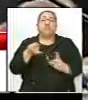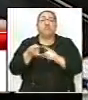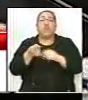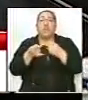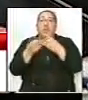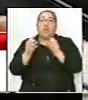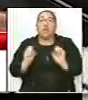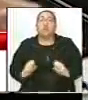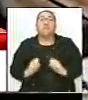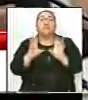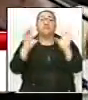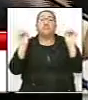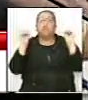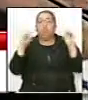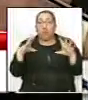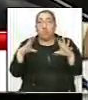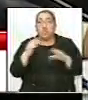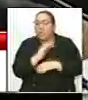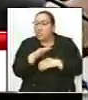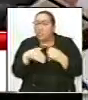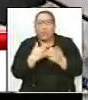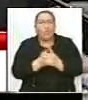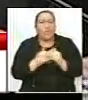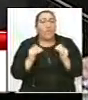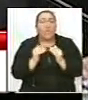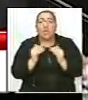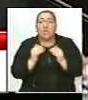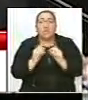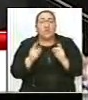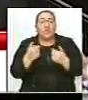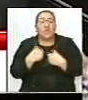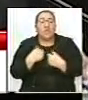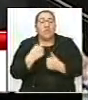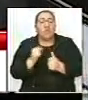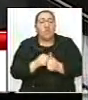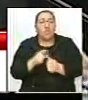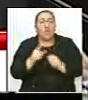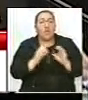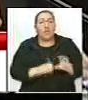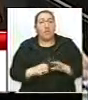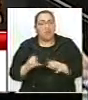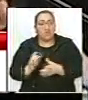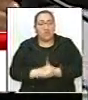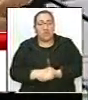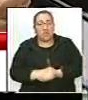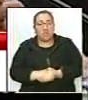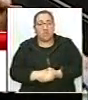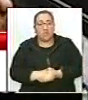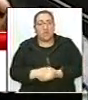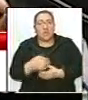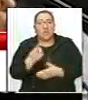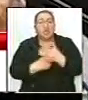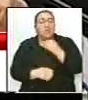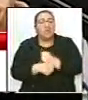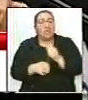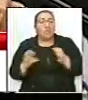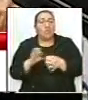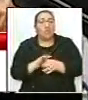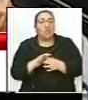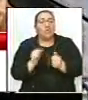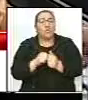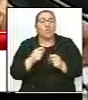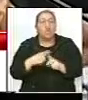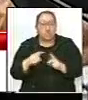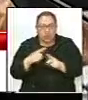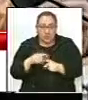energía eléctrica. De igual forma, en todos los sectores, si no tenemos una actividad o acciones conjuntas entre los